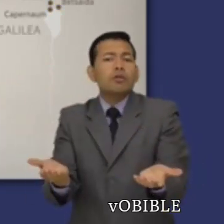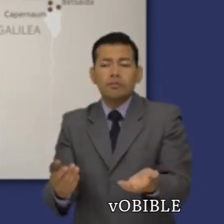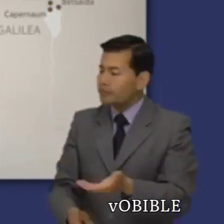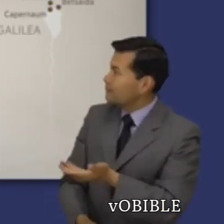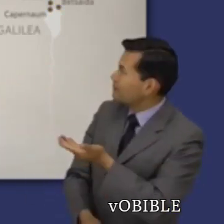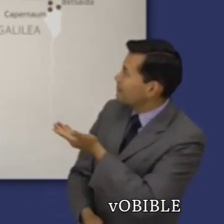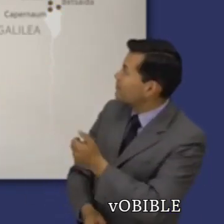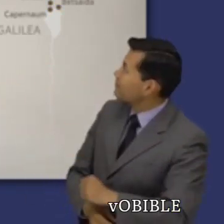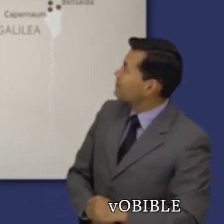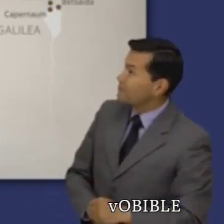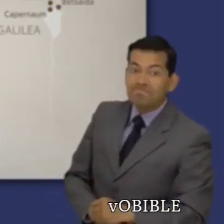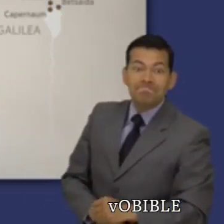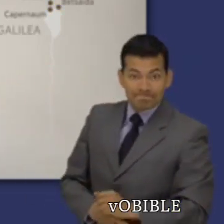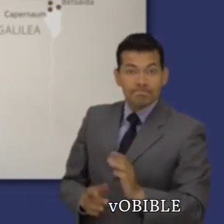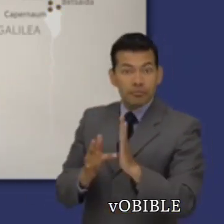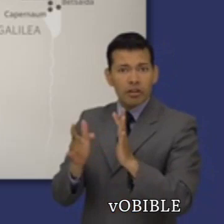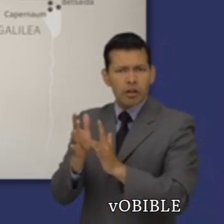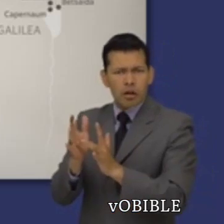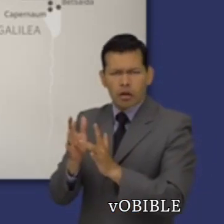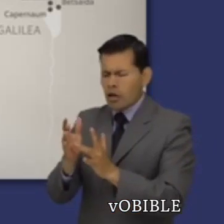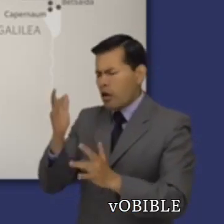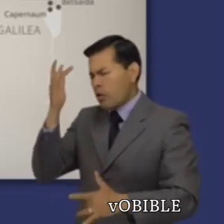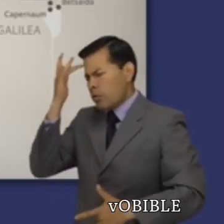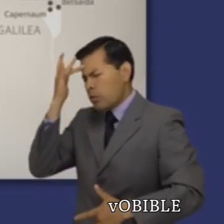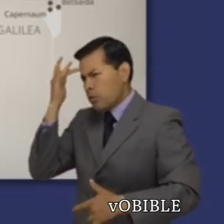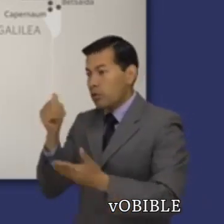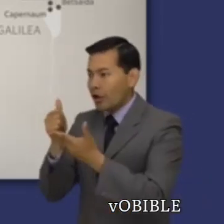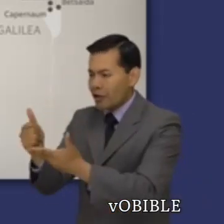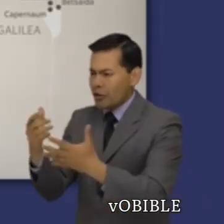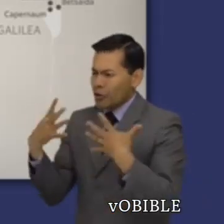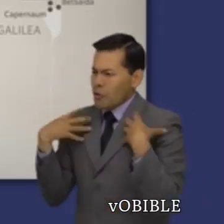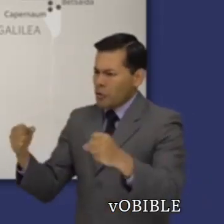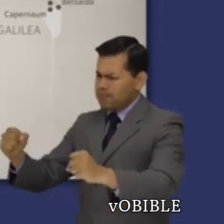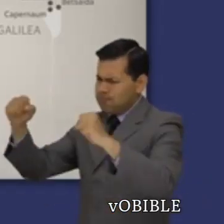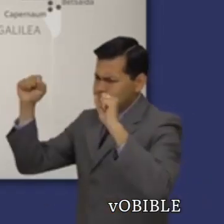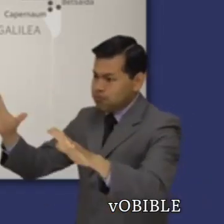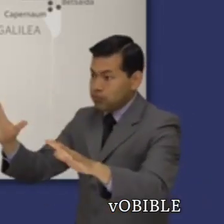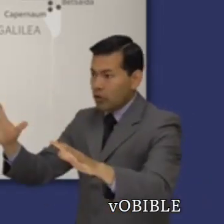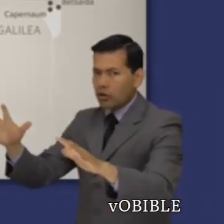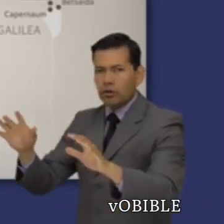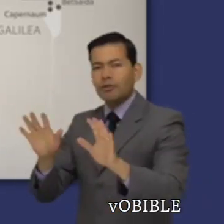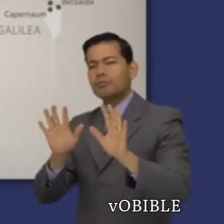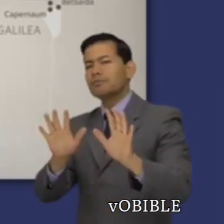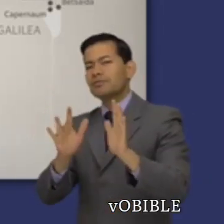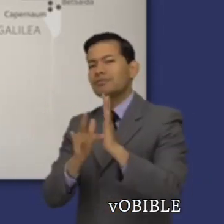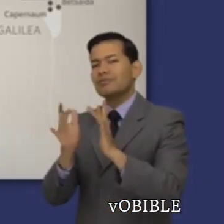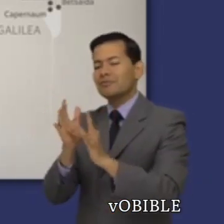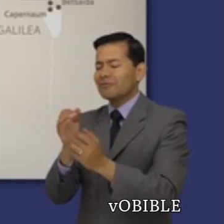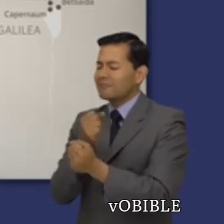de su ministerio, principalmente en Galilea. Lucas no solo da detalles específicos de las enfermedades que Jesús